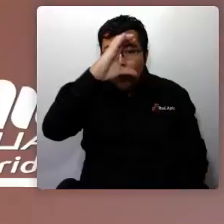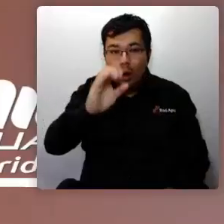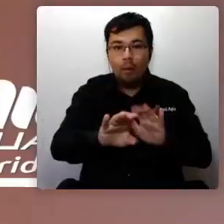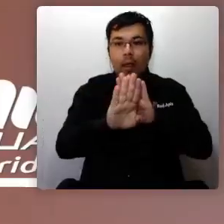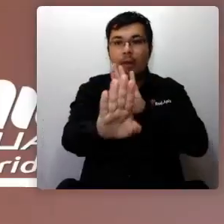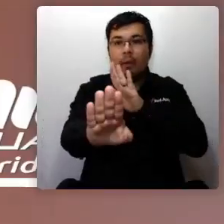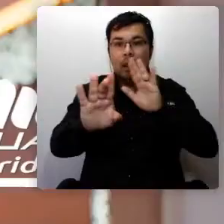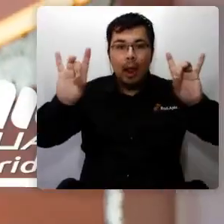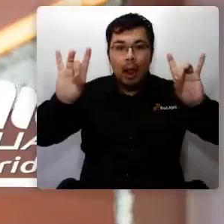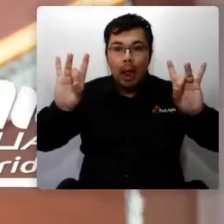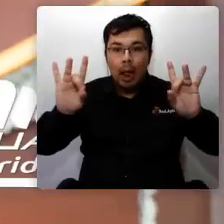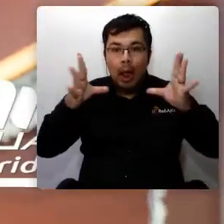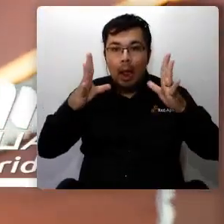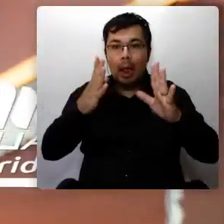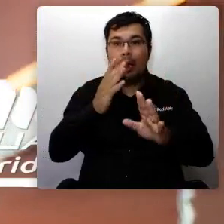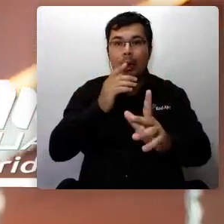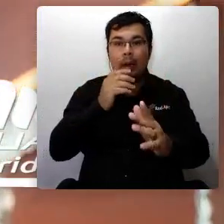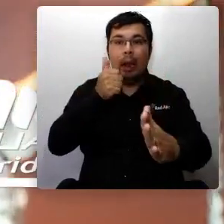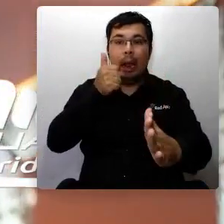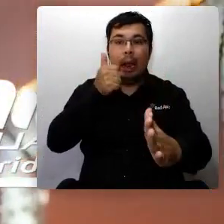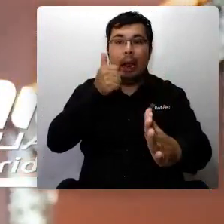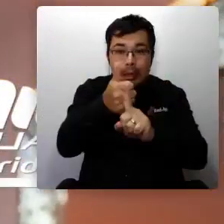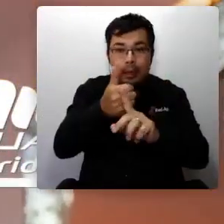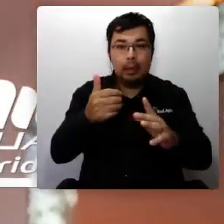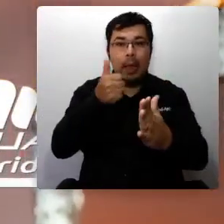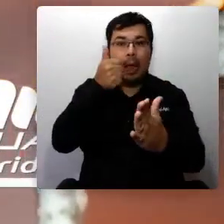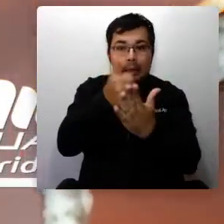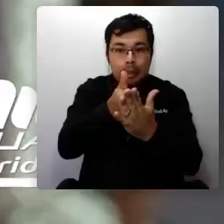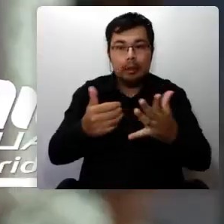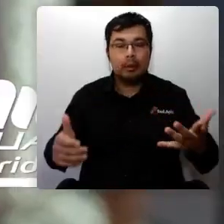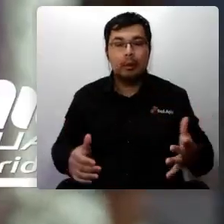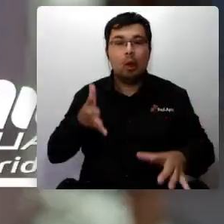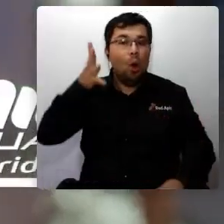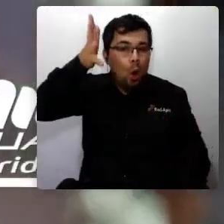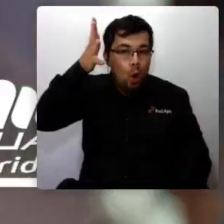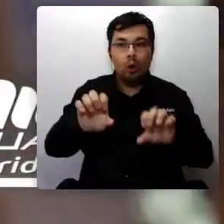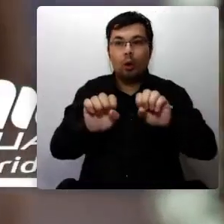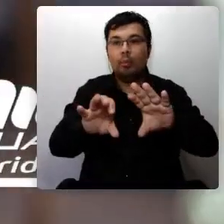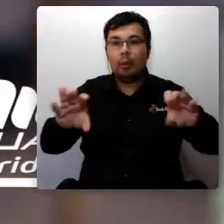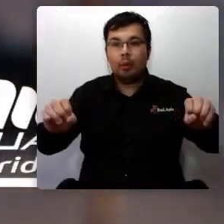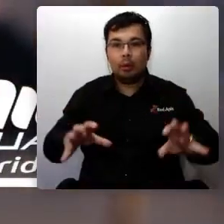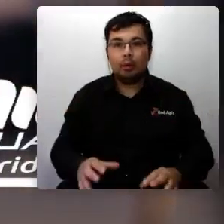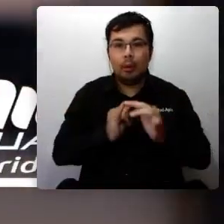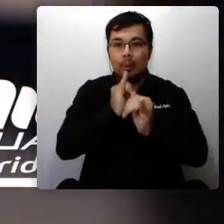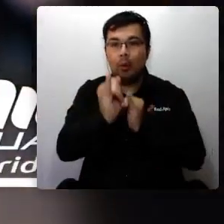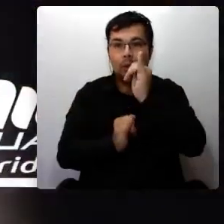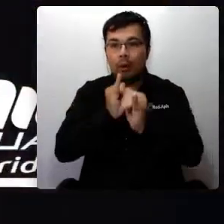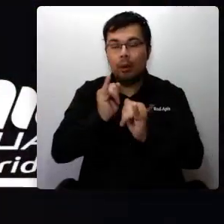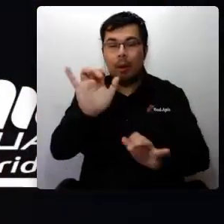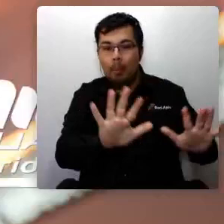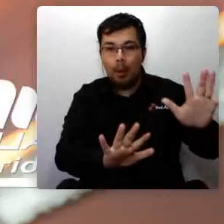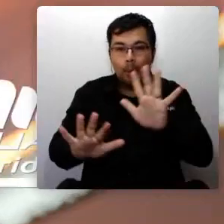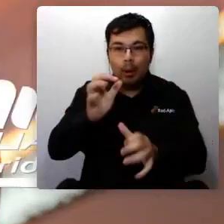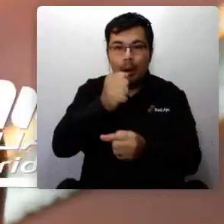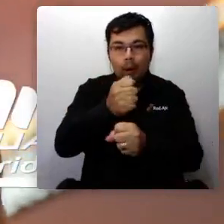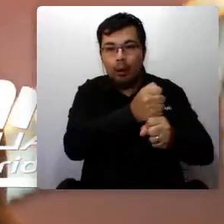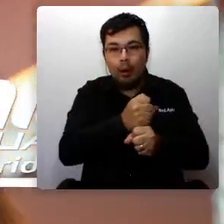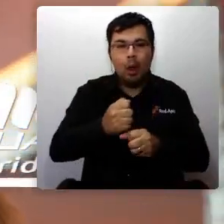prevención en terreno, con capacitaciones online y presenciales para proteger a los trabajadores en cualquier labor que desempeñen.